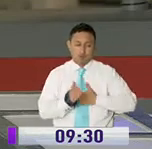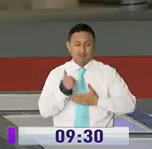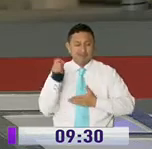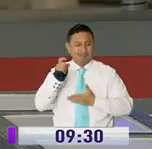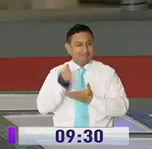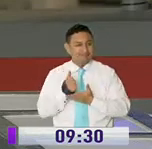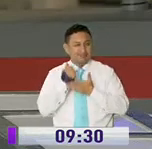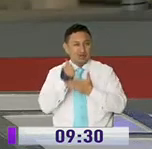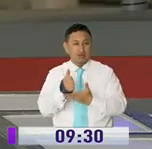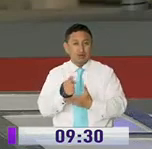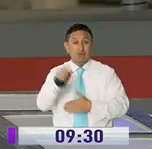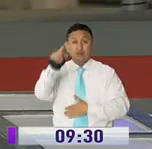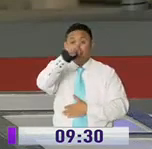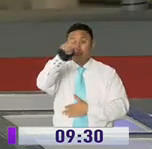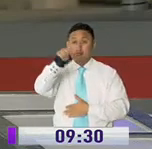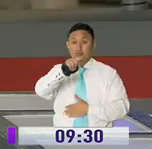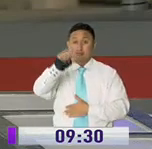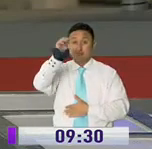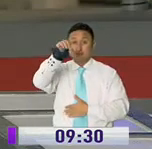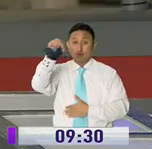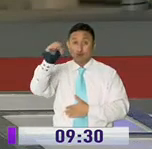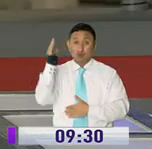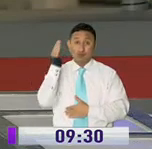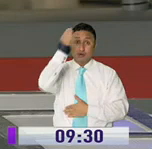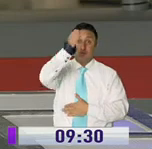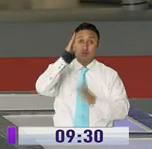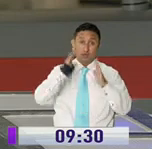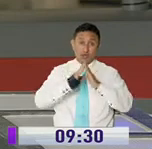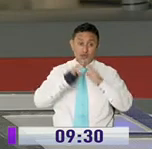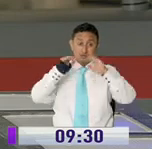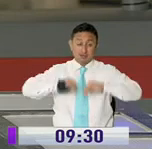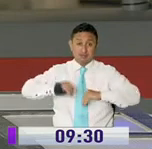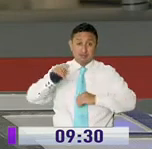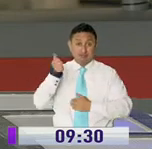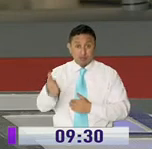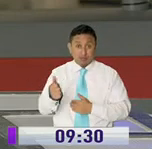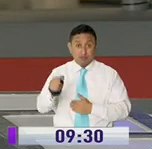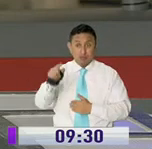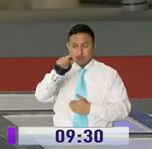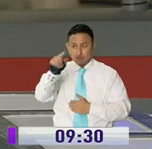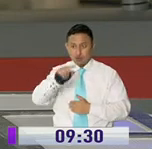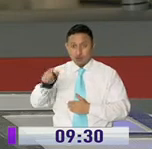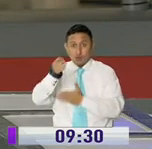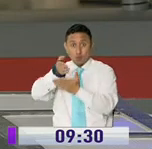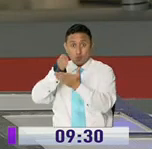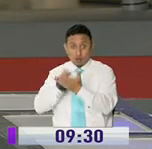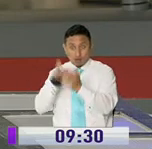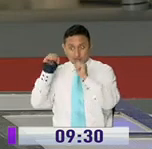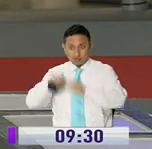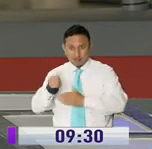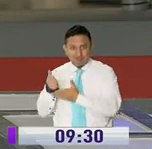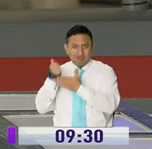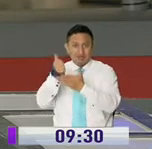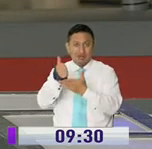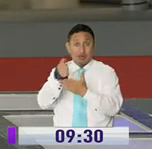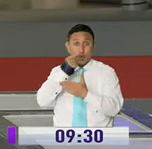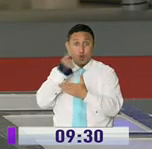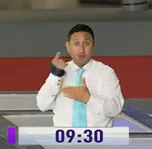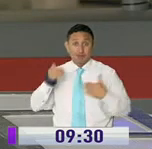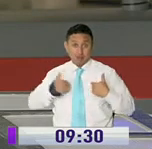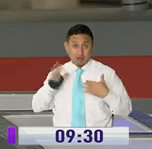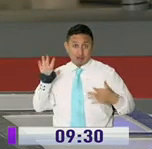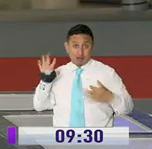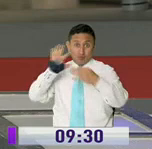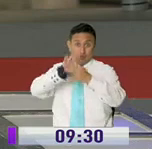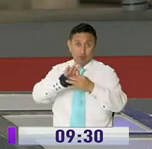mano también. El Zoológico va a tu casa. Es una campaña impulsada por el Zoológico Guayabamba que busca mejorar la relación del hombre con la fauna